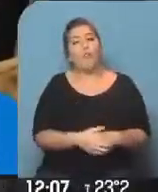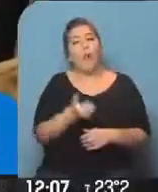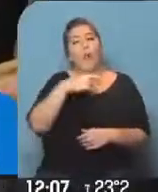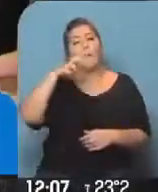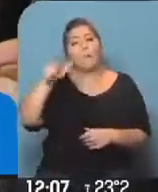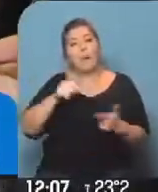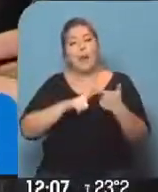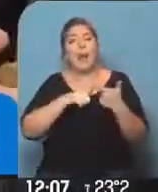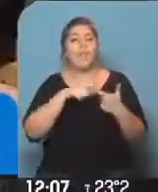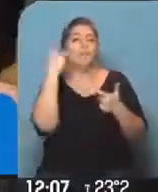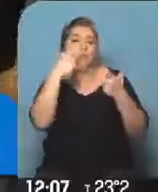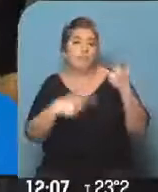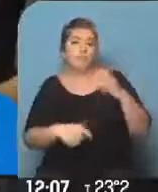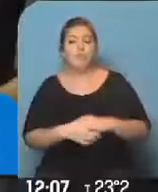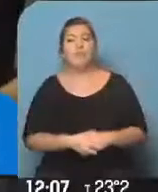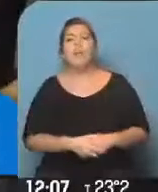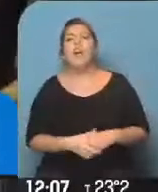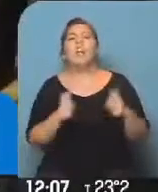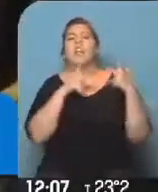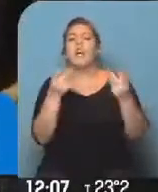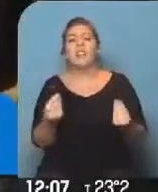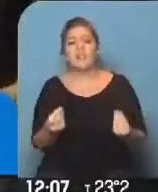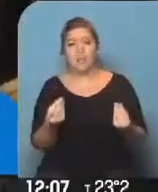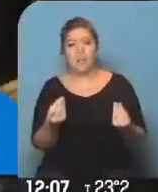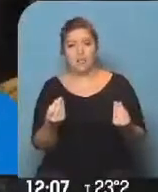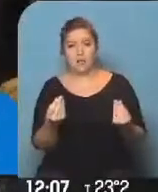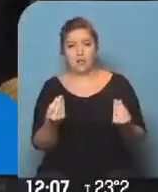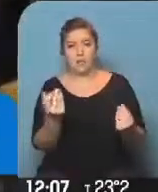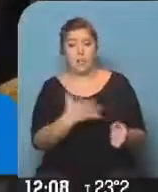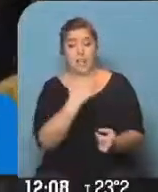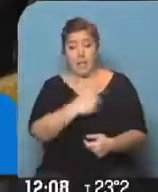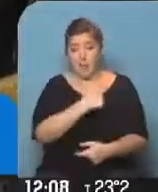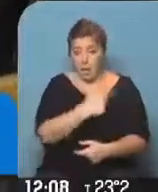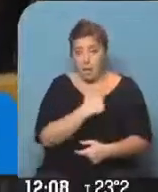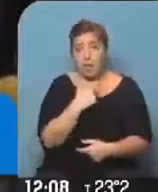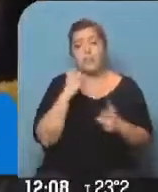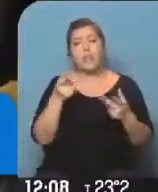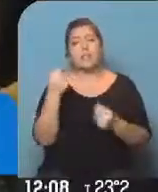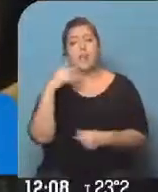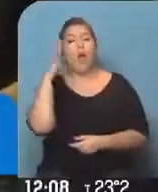también los distintos y restantes. ¿Qué decían los dirigentes gremiales? Esto